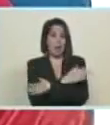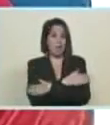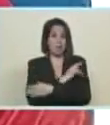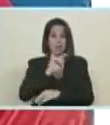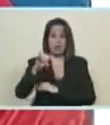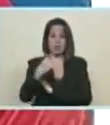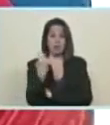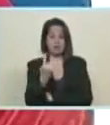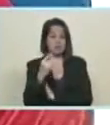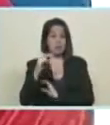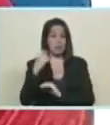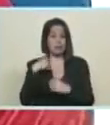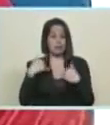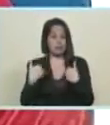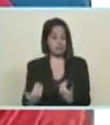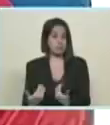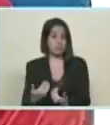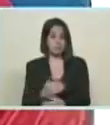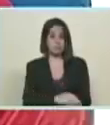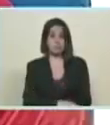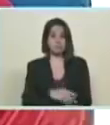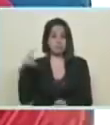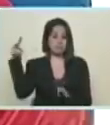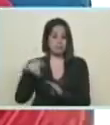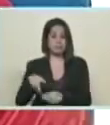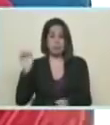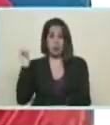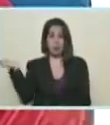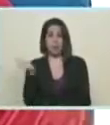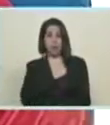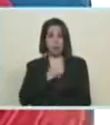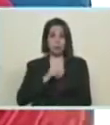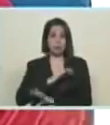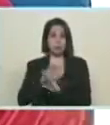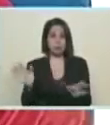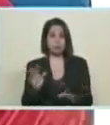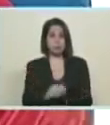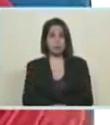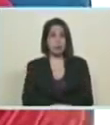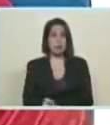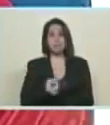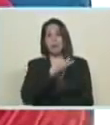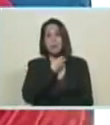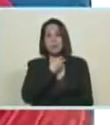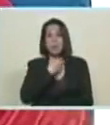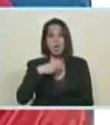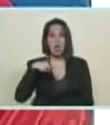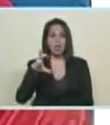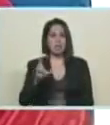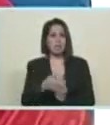traición y la derrota. Vampiro Ledesma y la vaca Ortega.